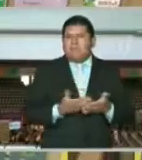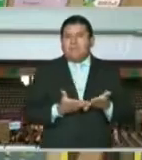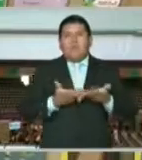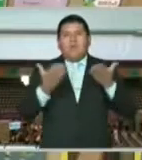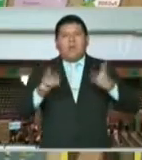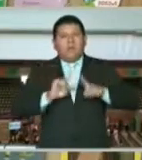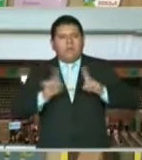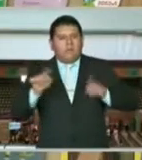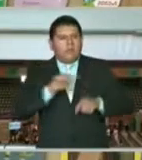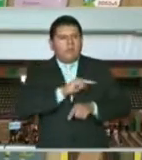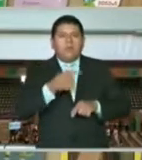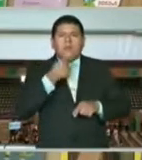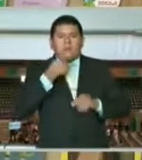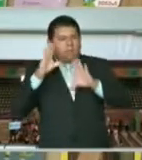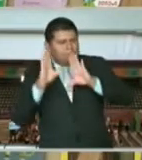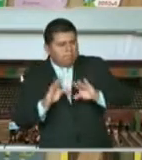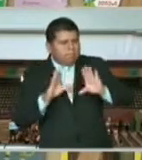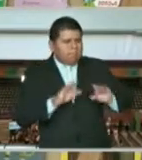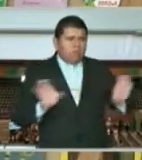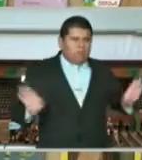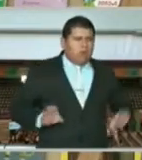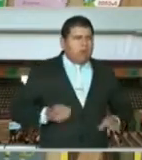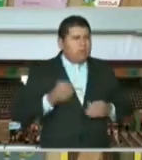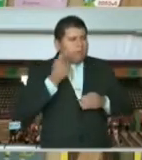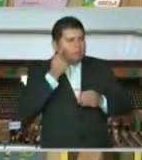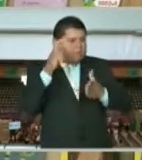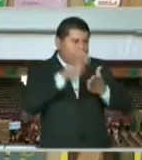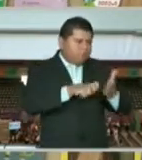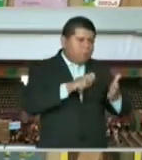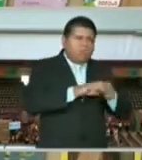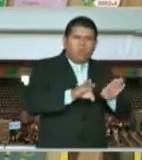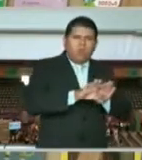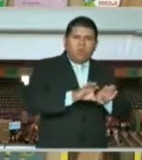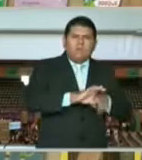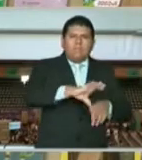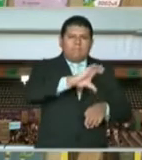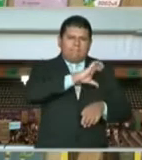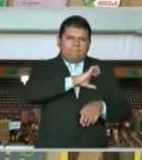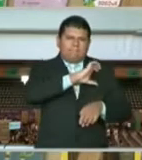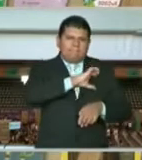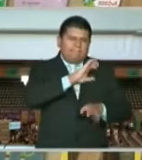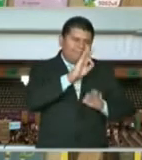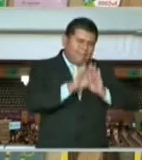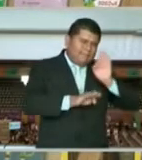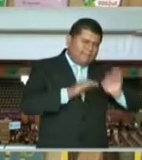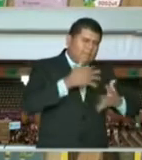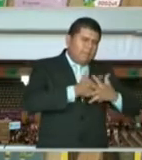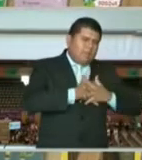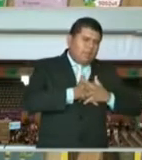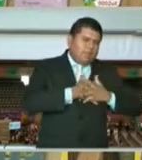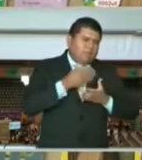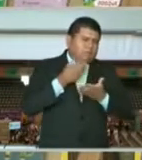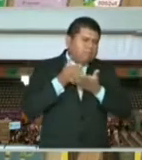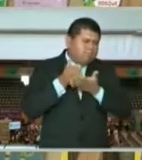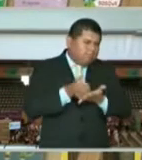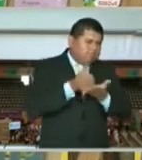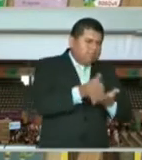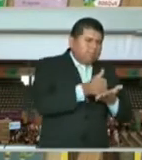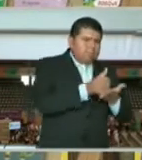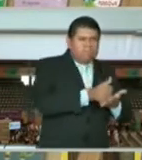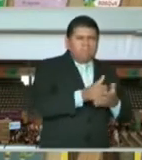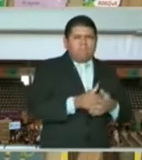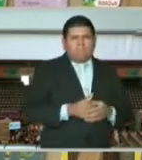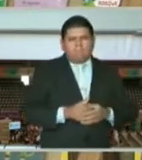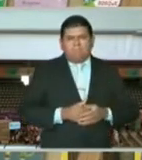Hoy tenemos que formar a los niños a través del cariño, a través del